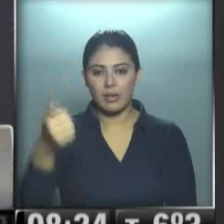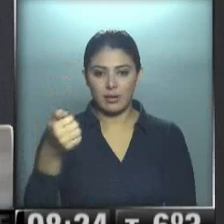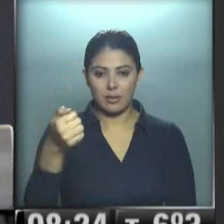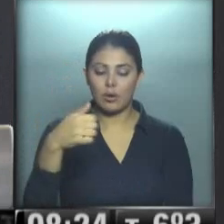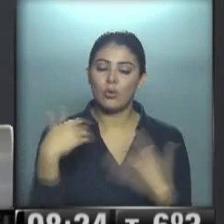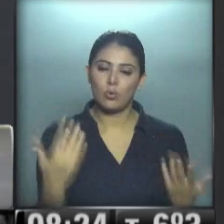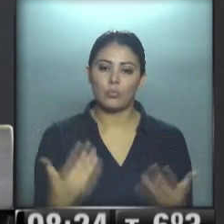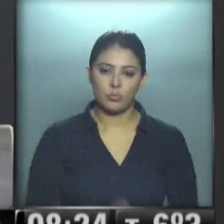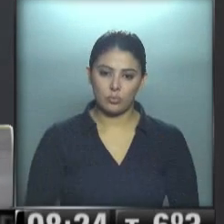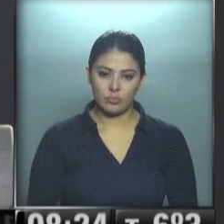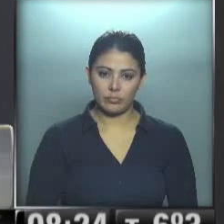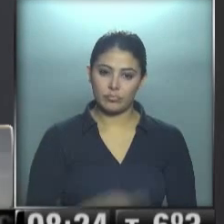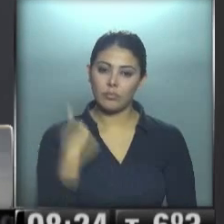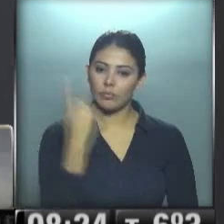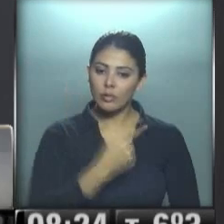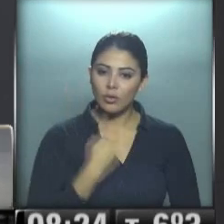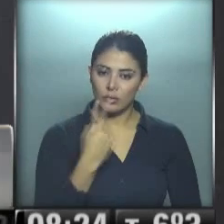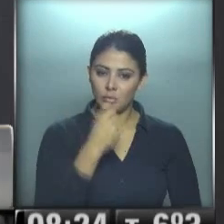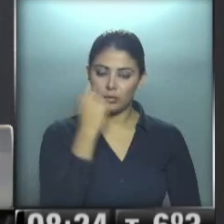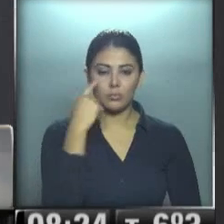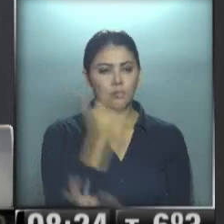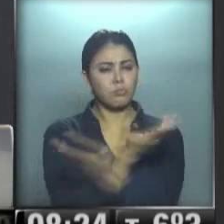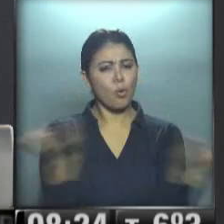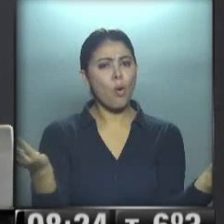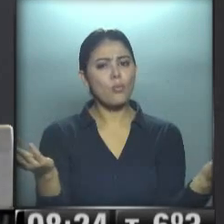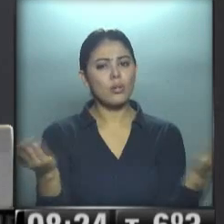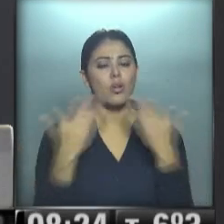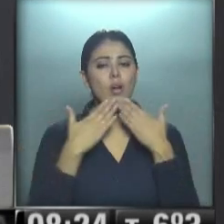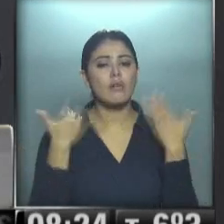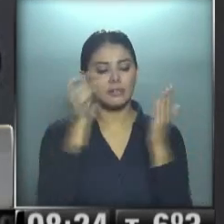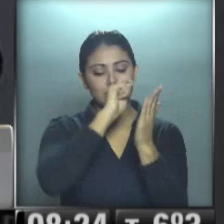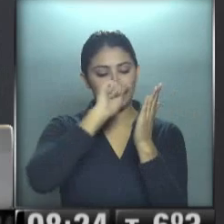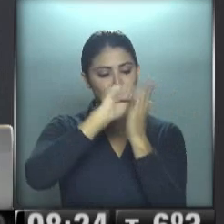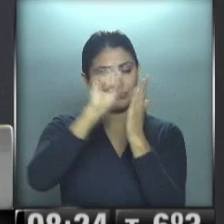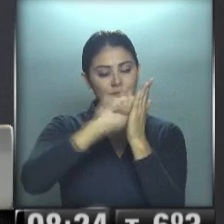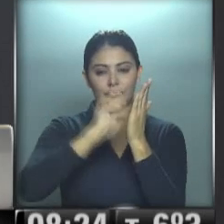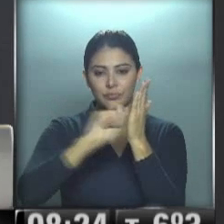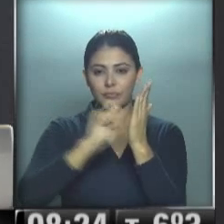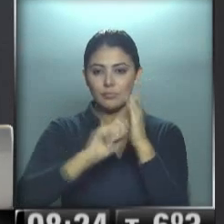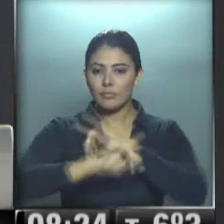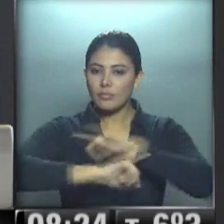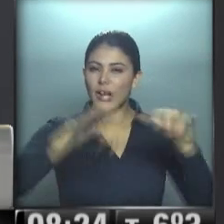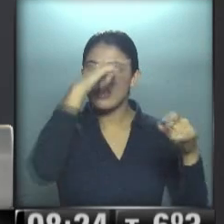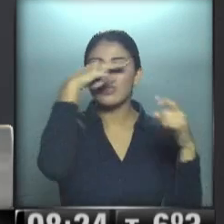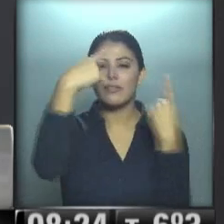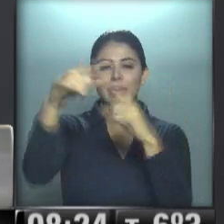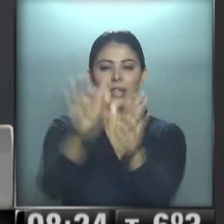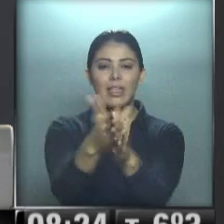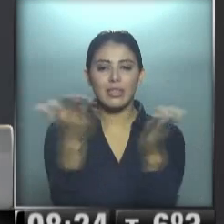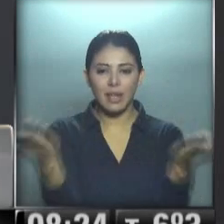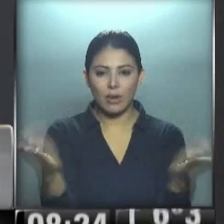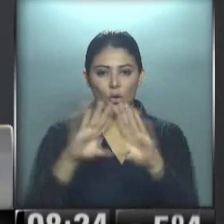obviamente hemos expuesto públicamente a través de solicitadas distintos diarios a nivel